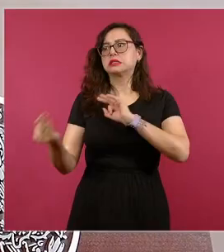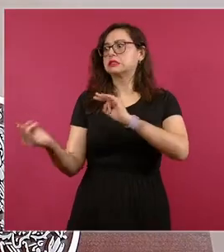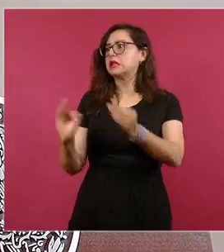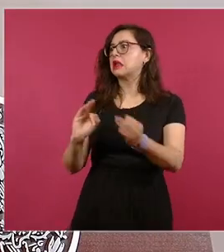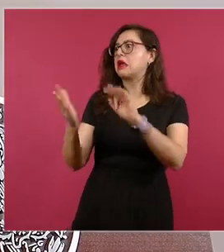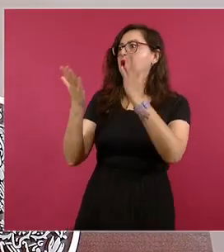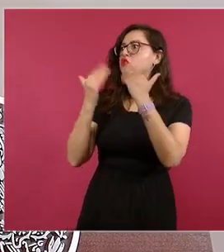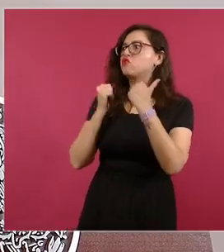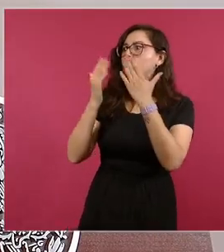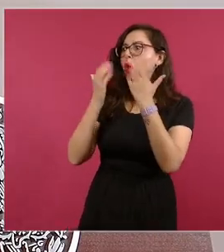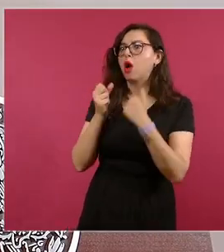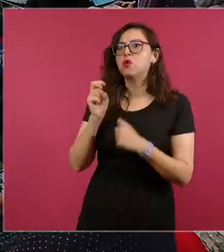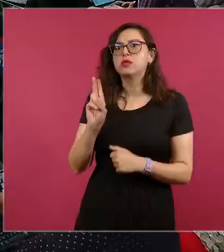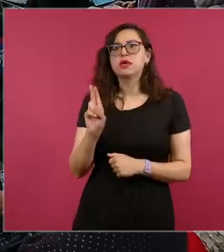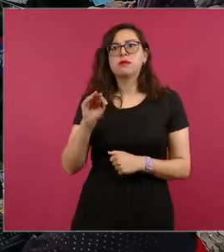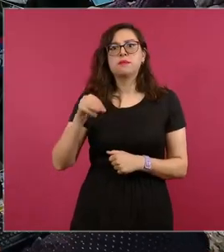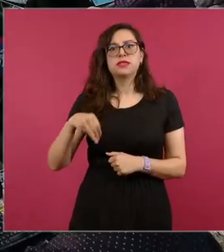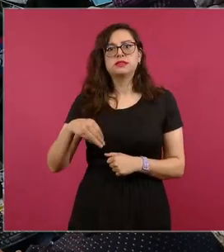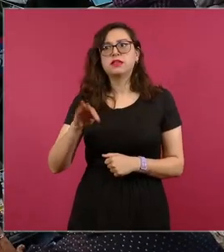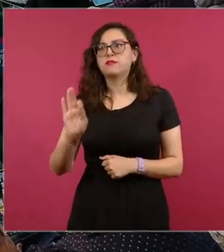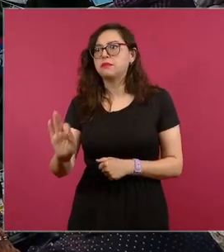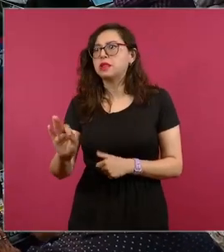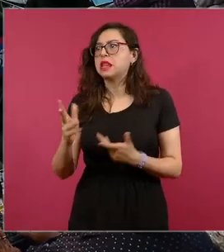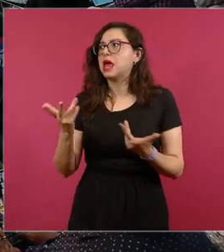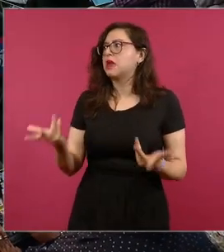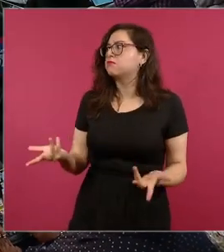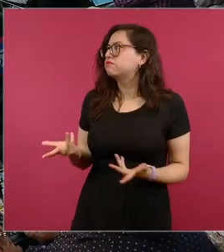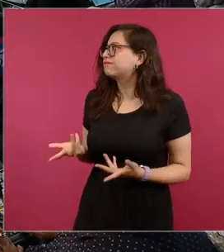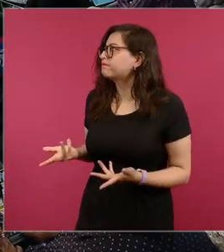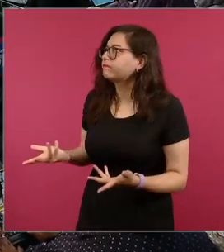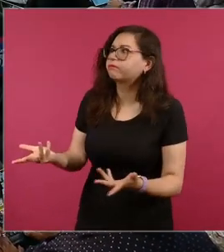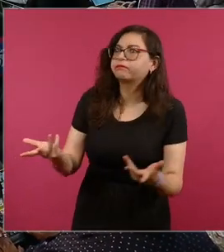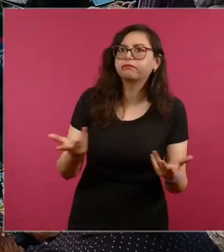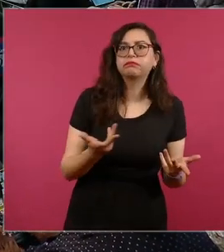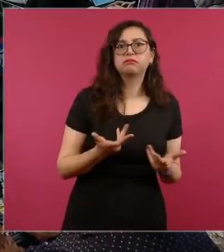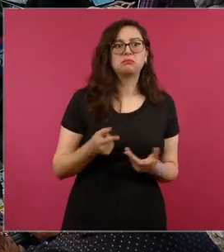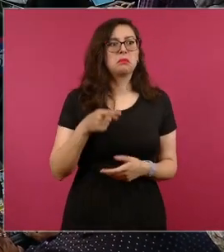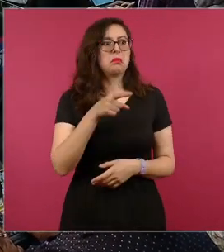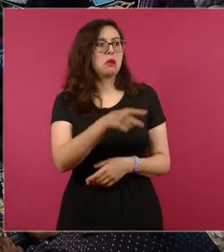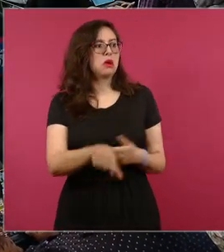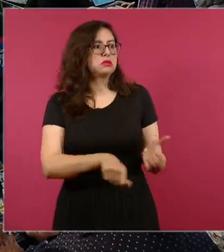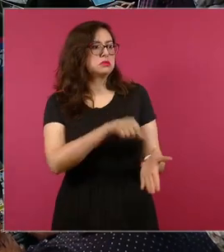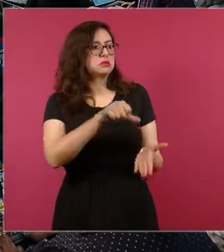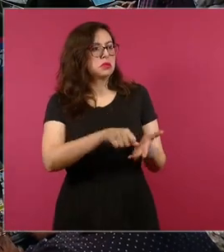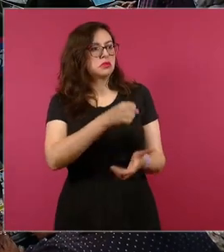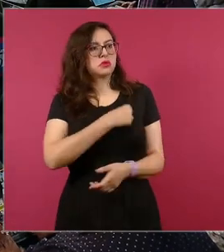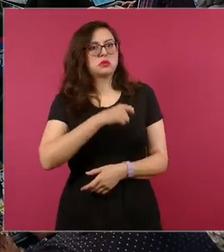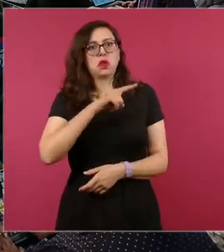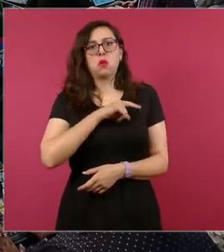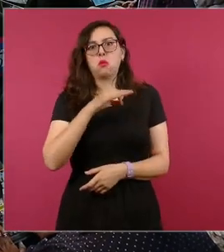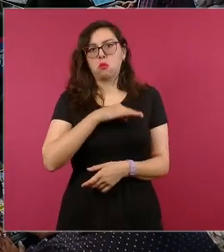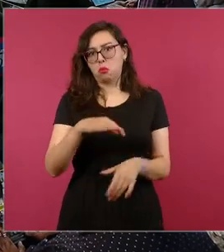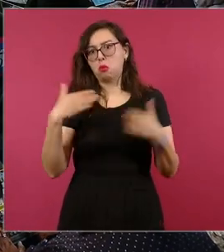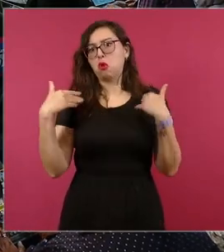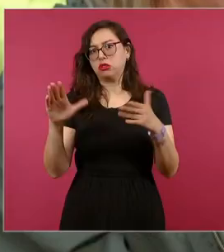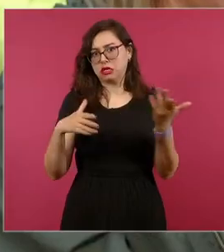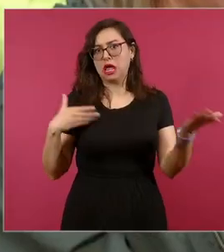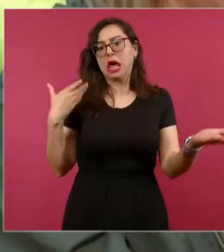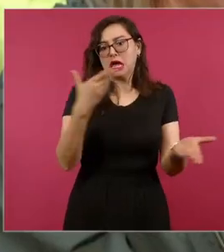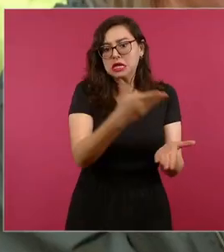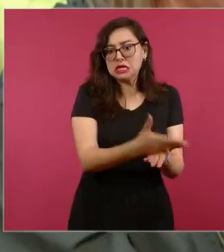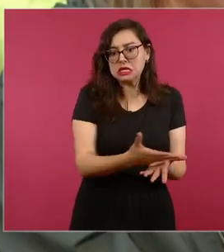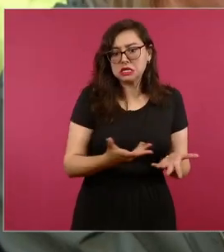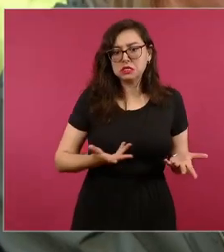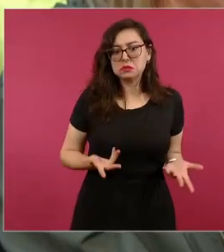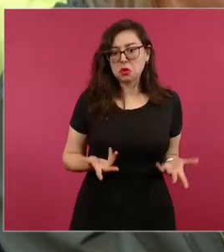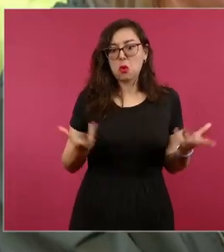medicina familiar o la posibilidad de atenderse, y también ahí estamos buscando mecanismos de intercambio de